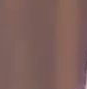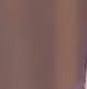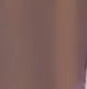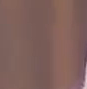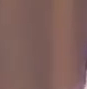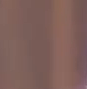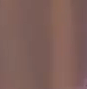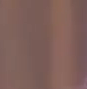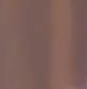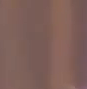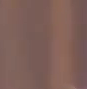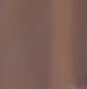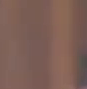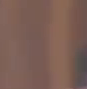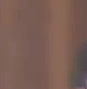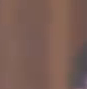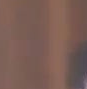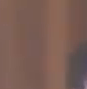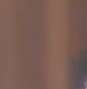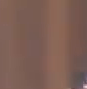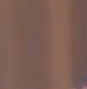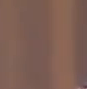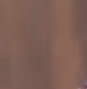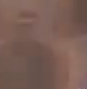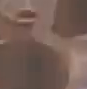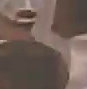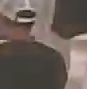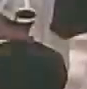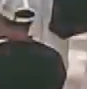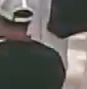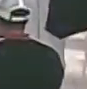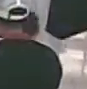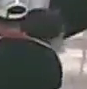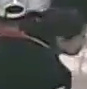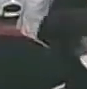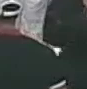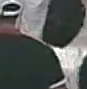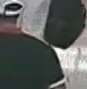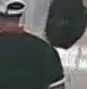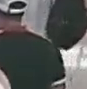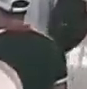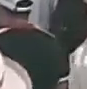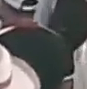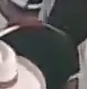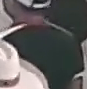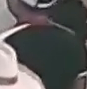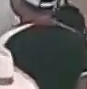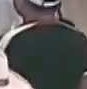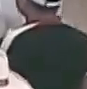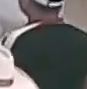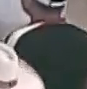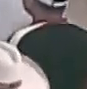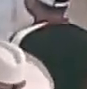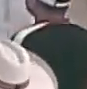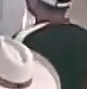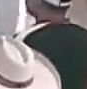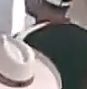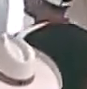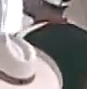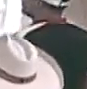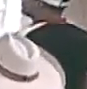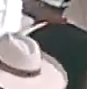milenaria de este gigante asiático, en esta nueva reunión de trabajo del Consejo Nacional de